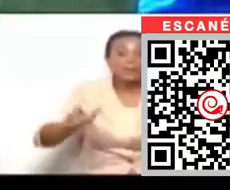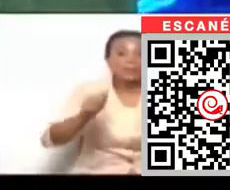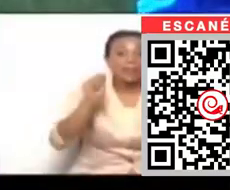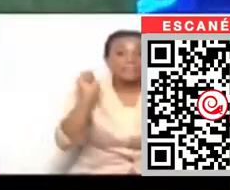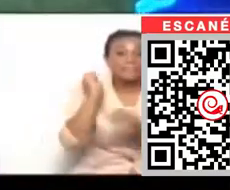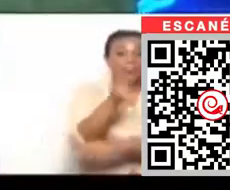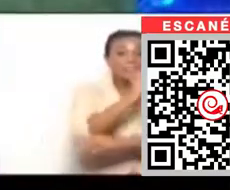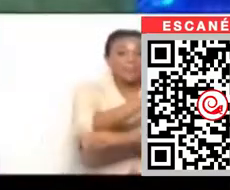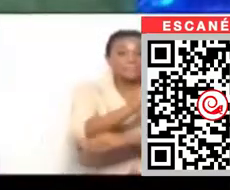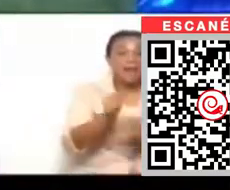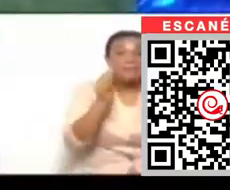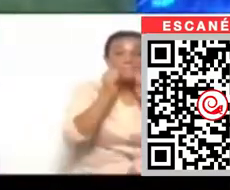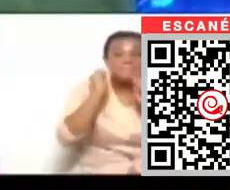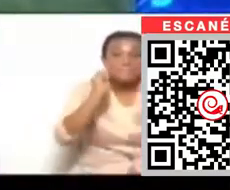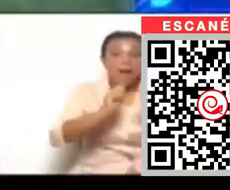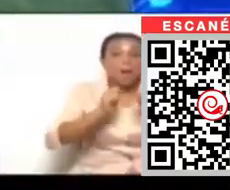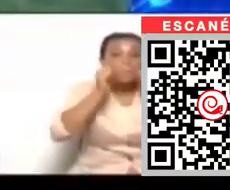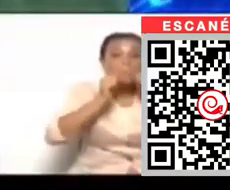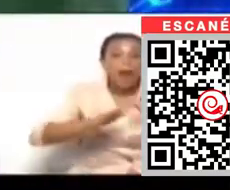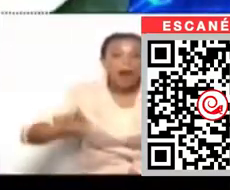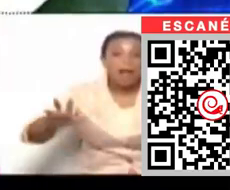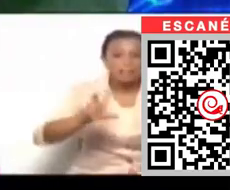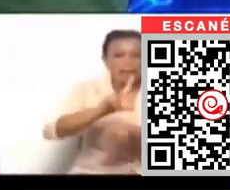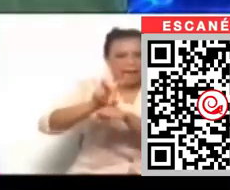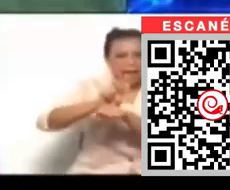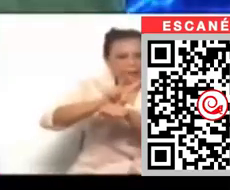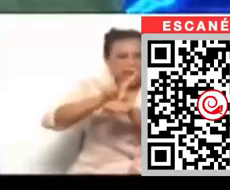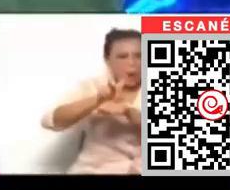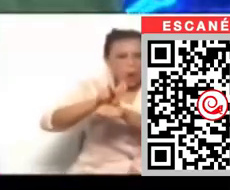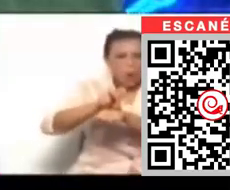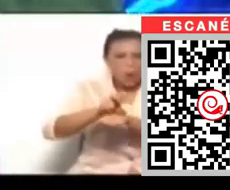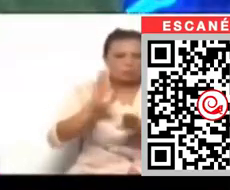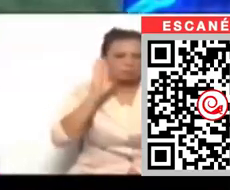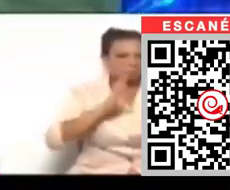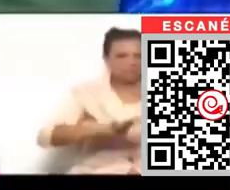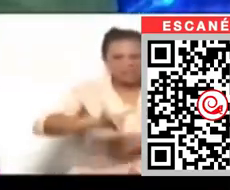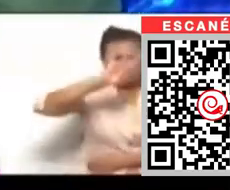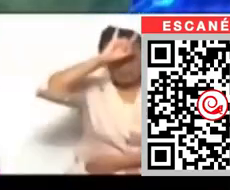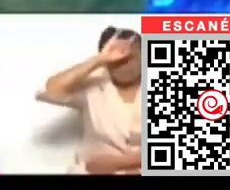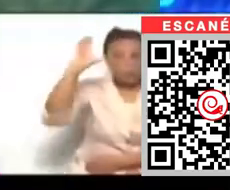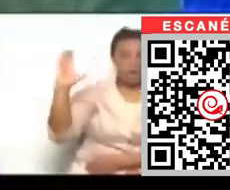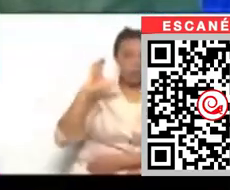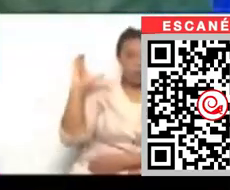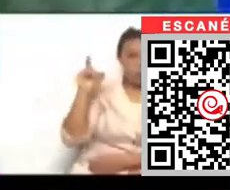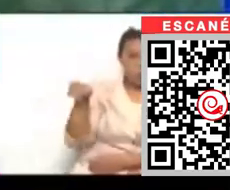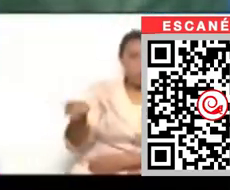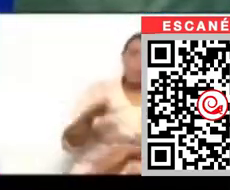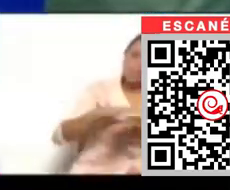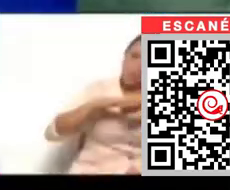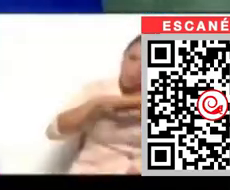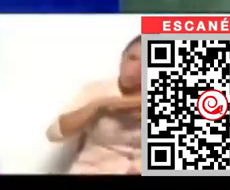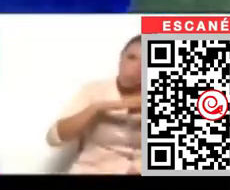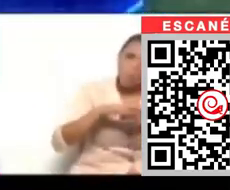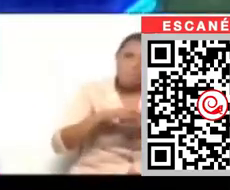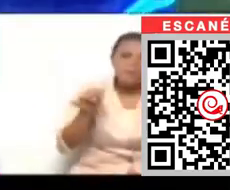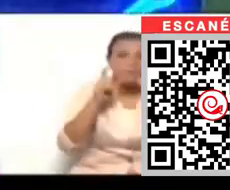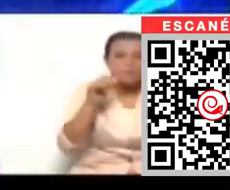sobre todo, de que vamos a presentar algo de Caracol, la basura del diablo en Colombia. Por eso pido disculpa de antemano.